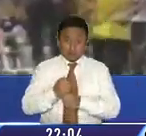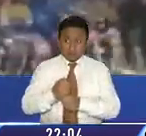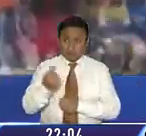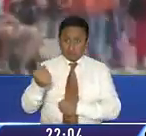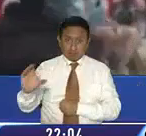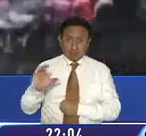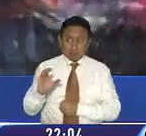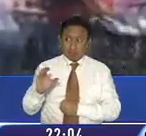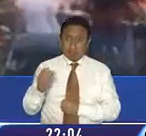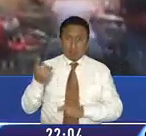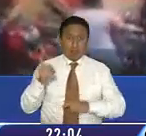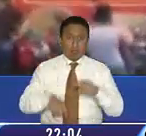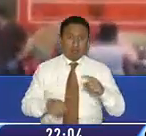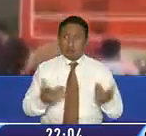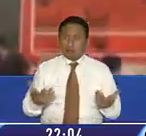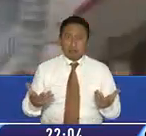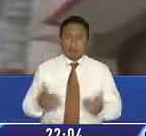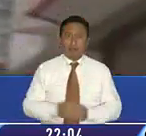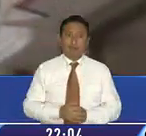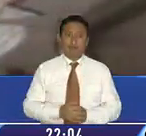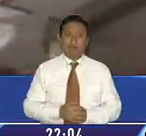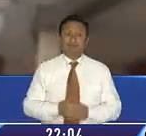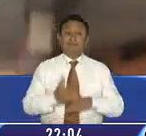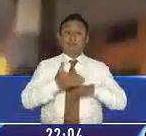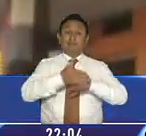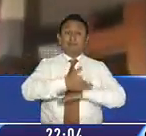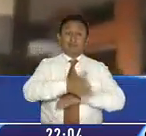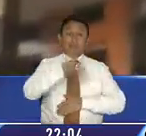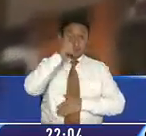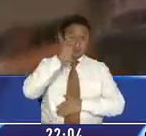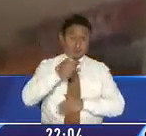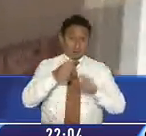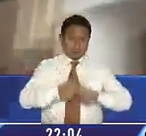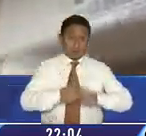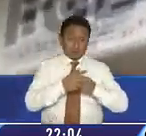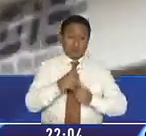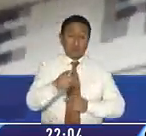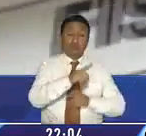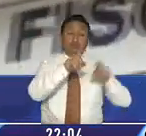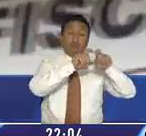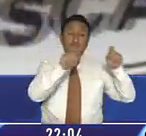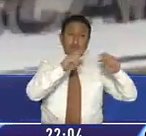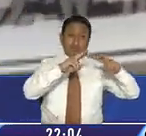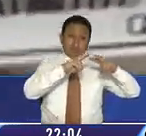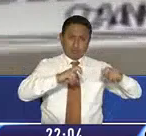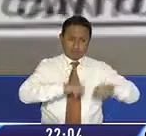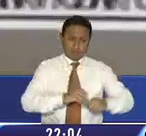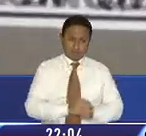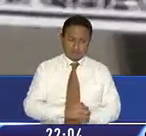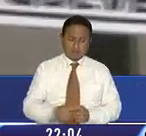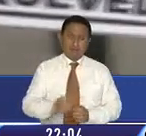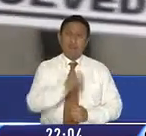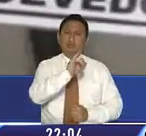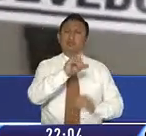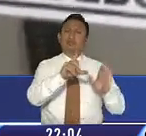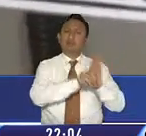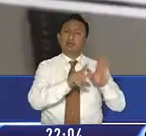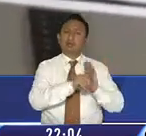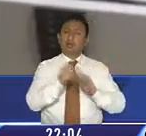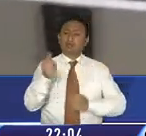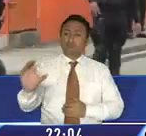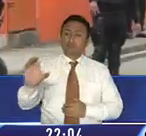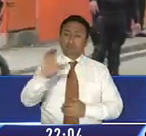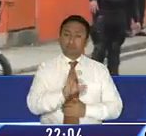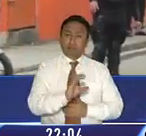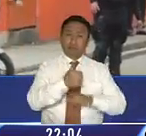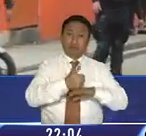sus inversiones. Tras ello, la fiscalía investigó a su empresa por captación ilegal de dinero y un